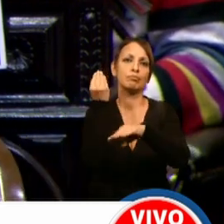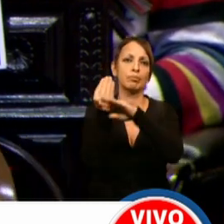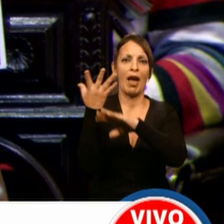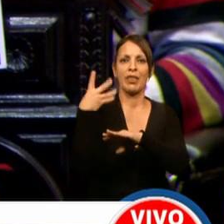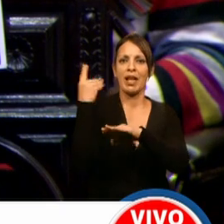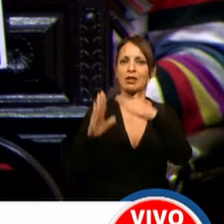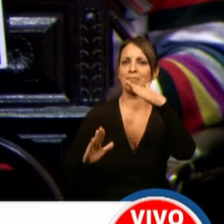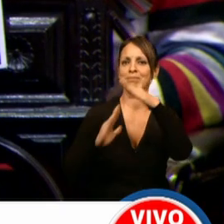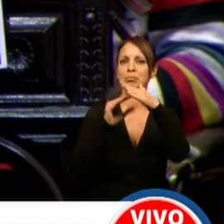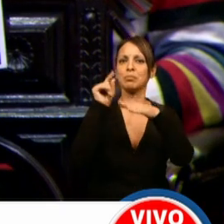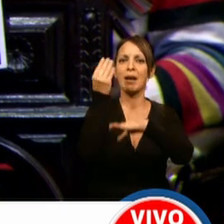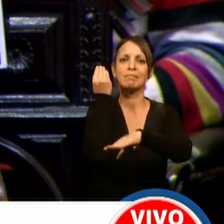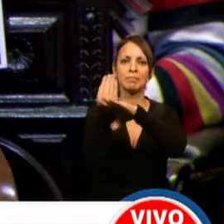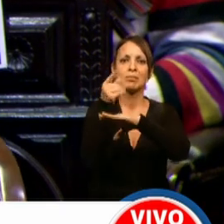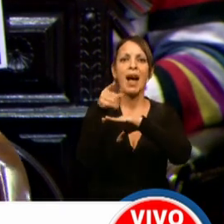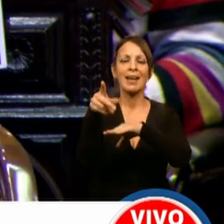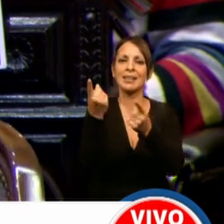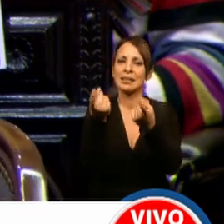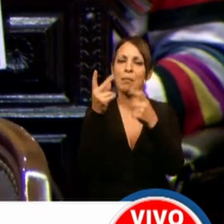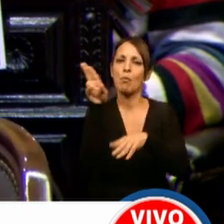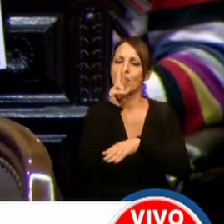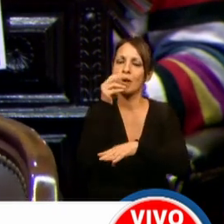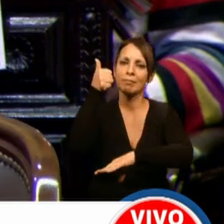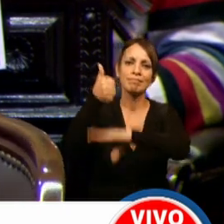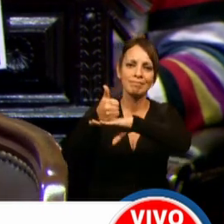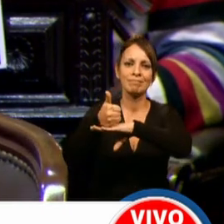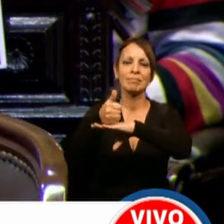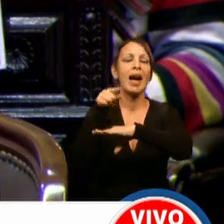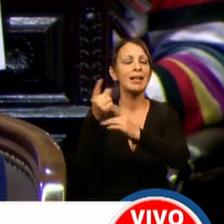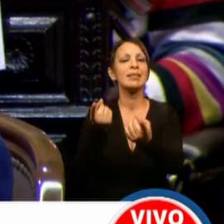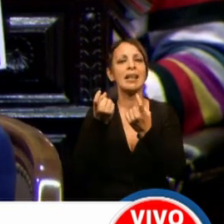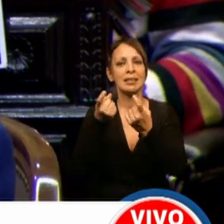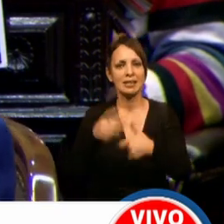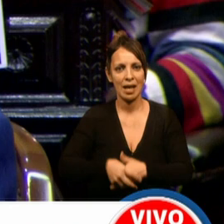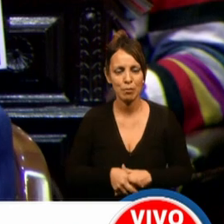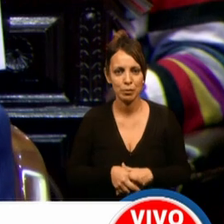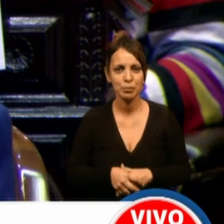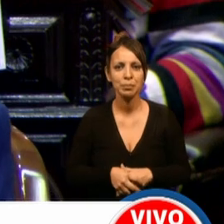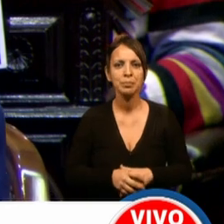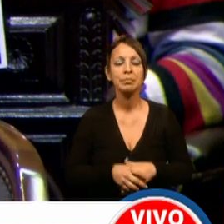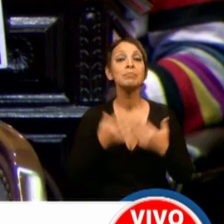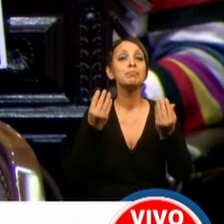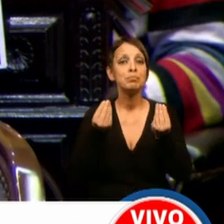allí donde verdaderamente es necesario la presencia de las mujeres y en esto quiero decir que más mujeres